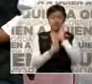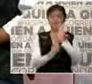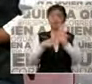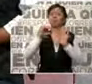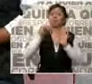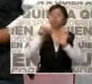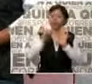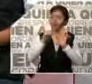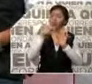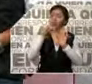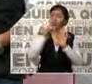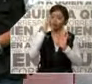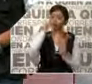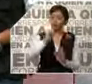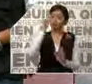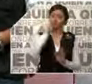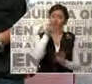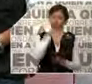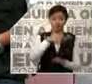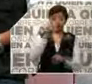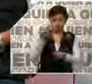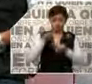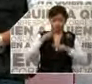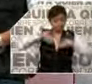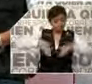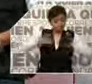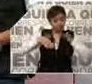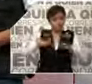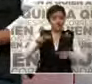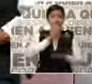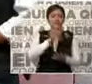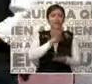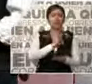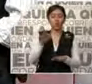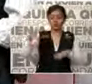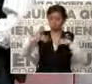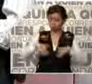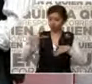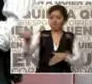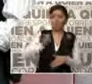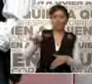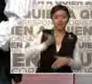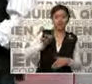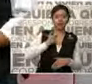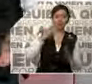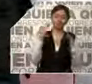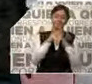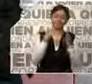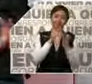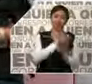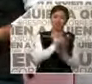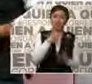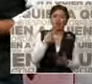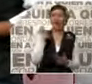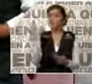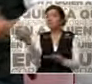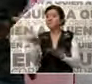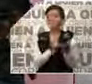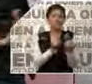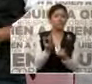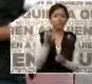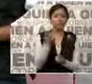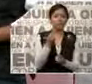Guadalupe Galeana, quien ahora con esta donación pues va a poder tener un ingreso más a su casa. Valerse por sí misma. Valerse y eso ya sí.